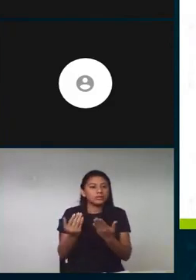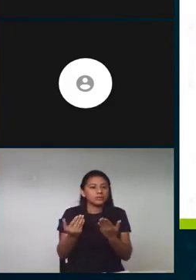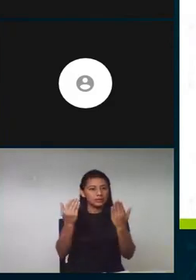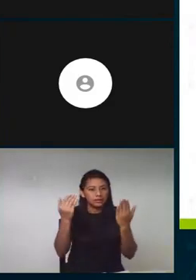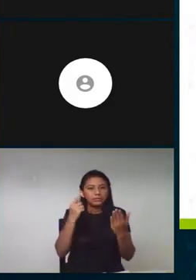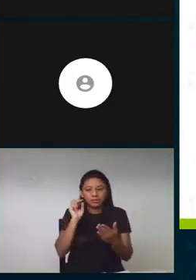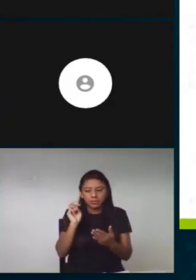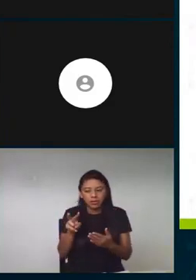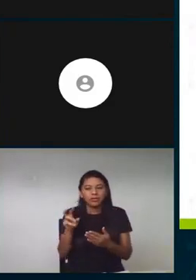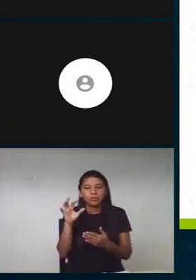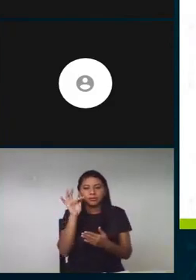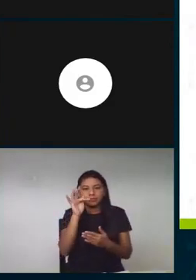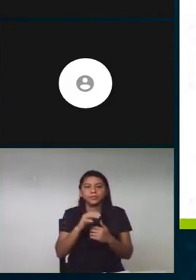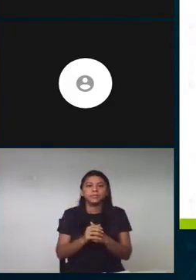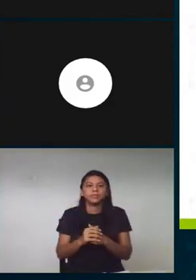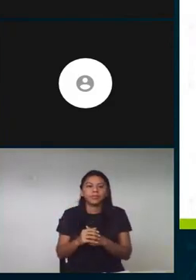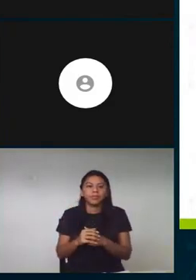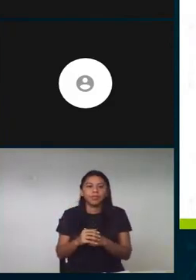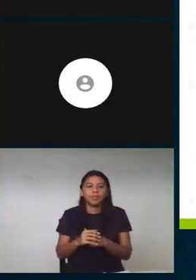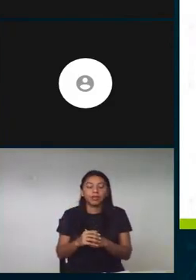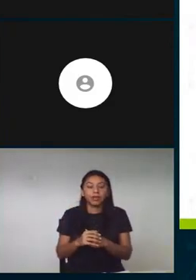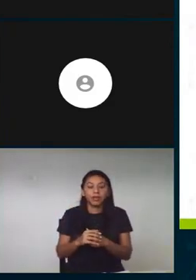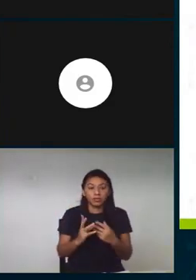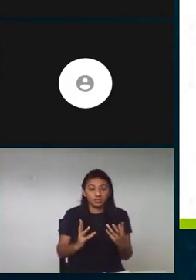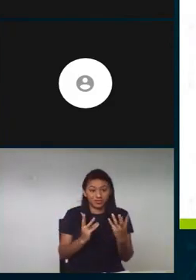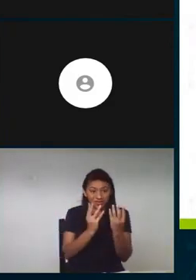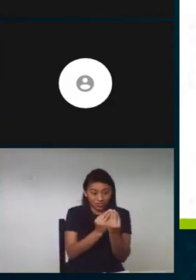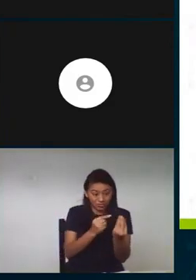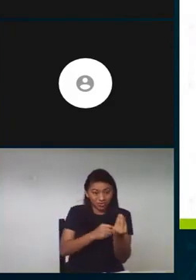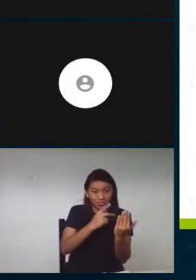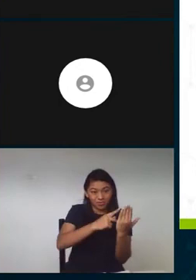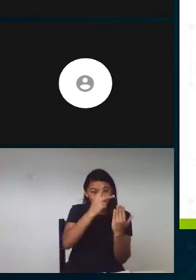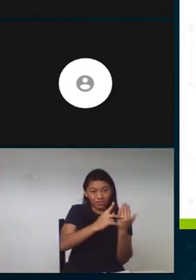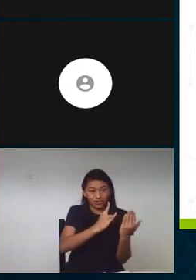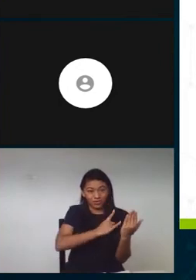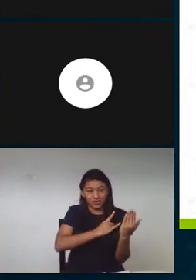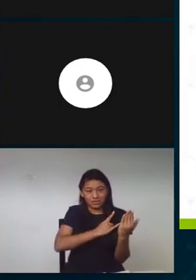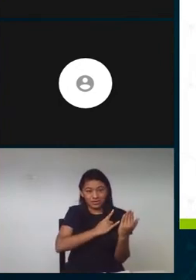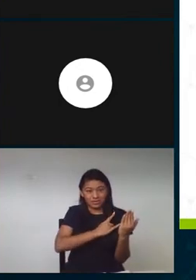basó? Yo necesito saber cuál es la información